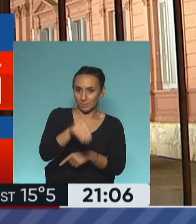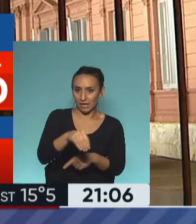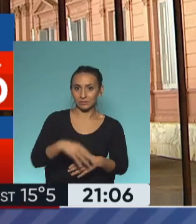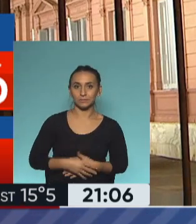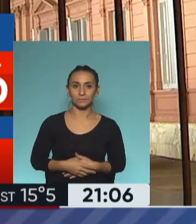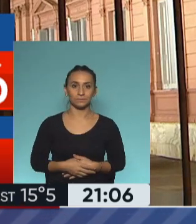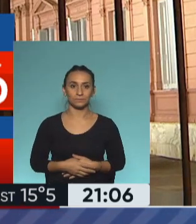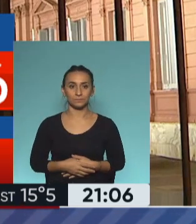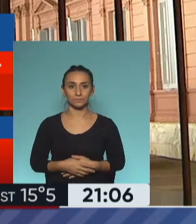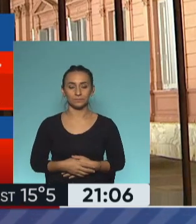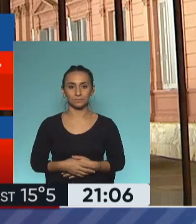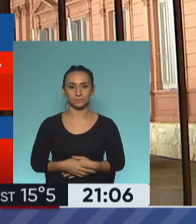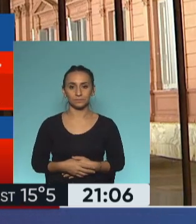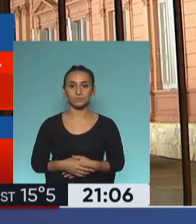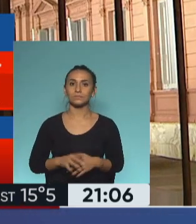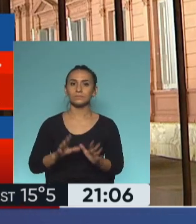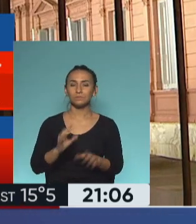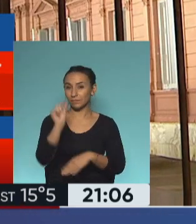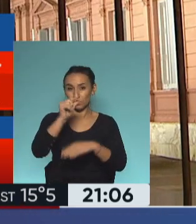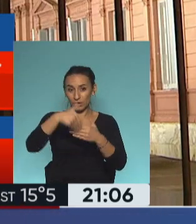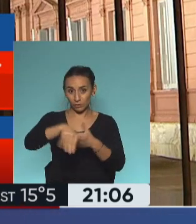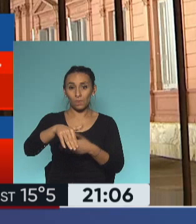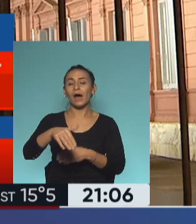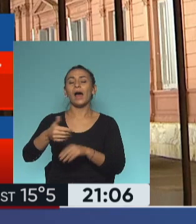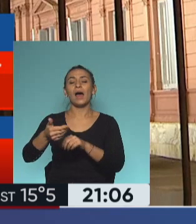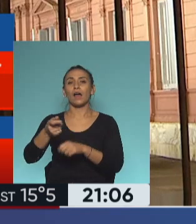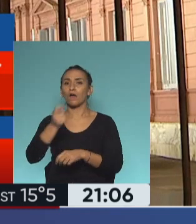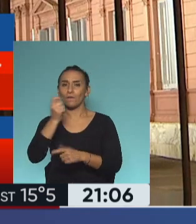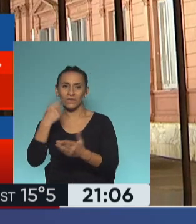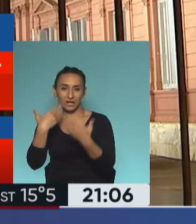normal y tengamos en minutos la conferencia de prensa de Orosi Rodríguez Larreta. Eso